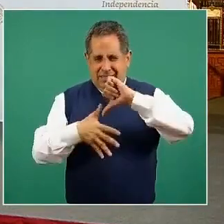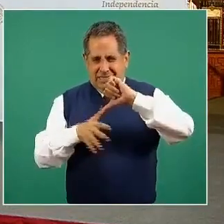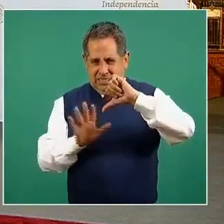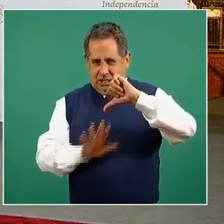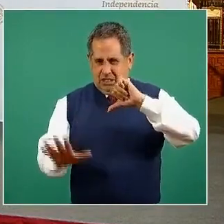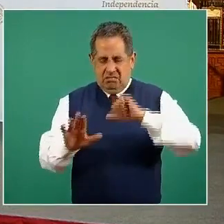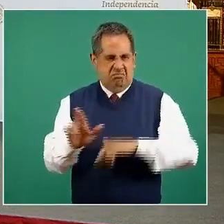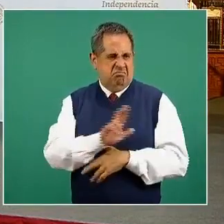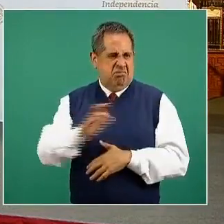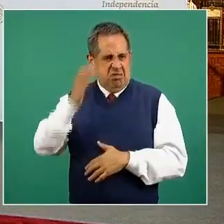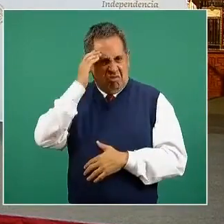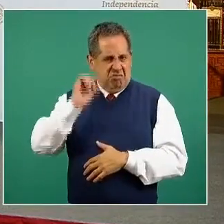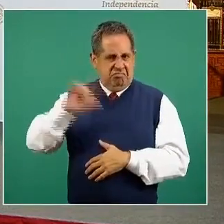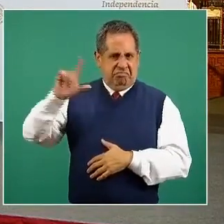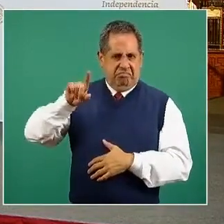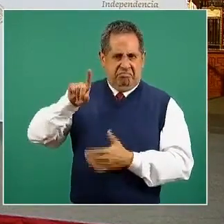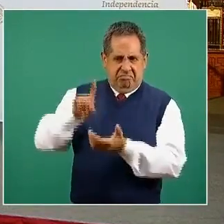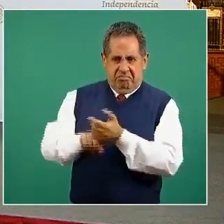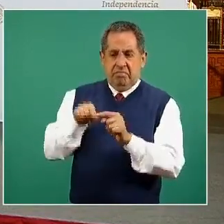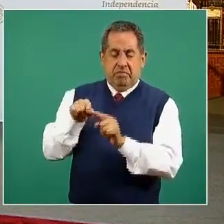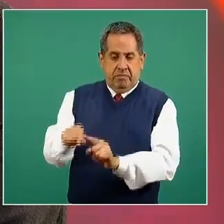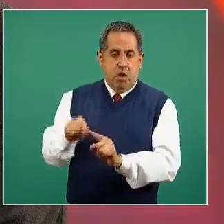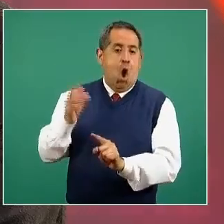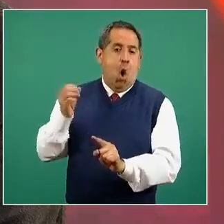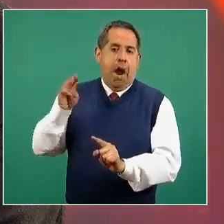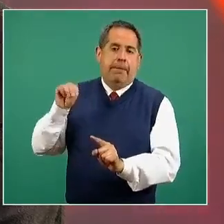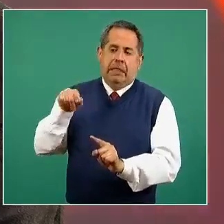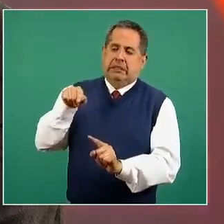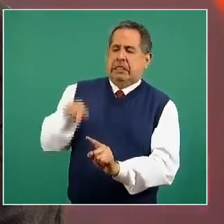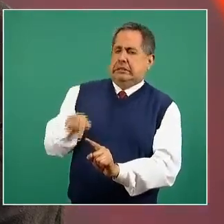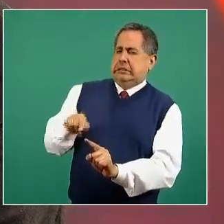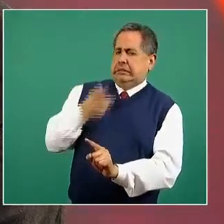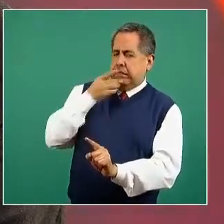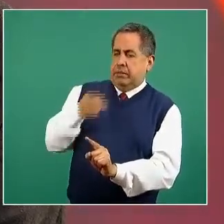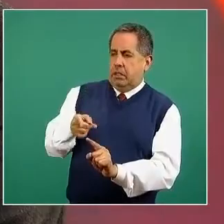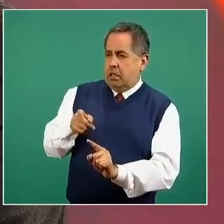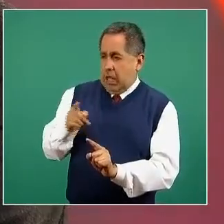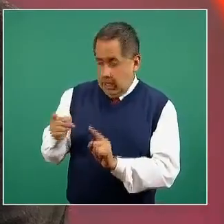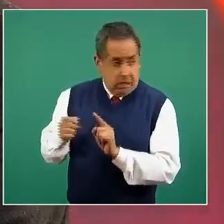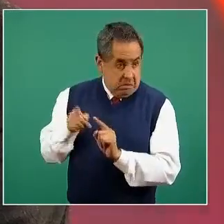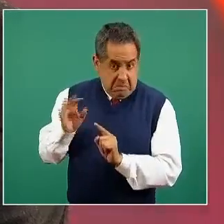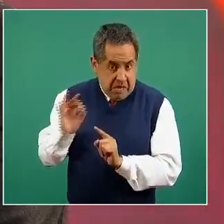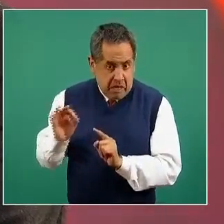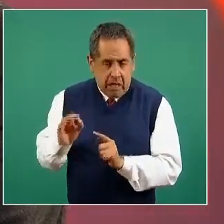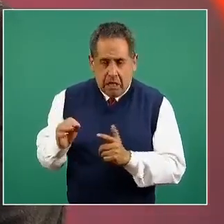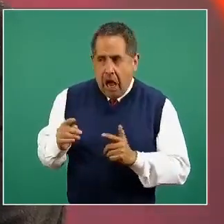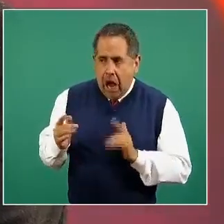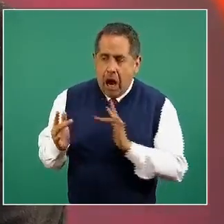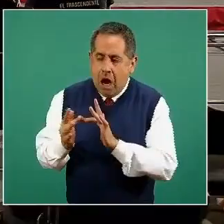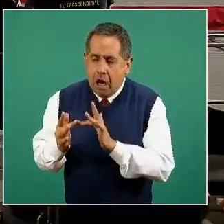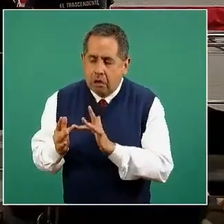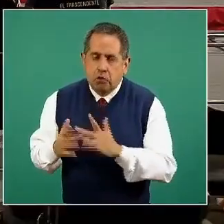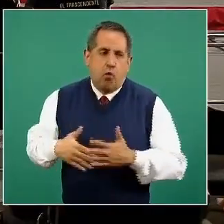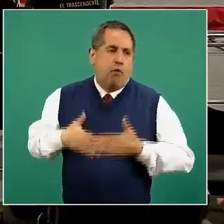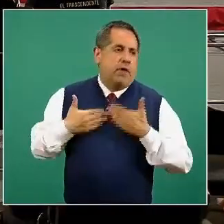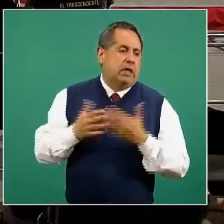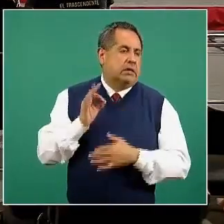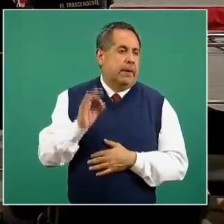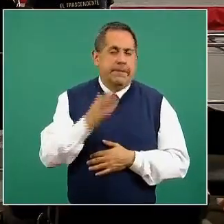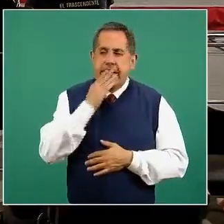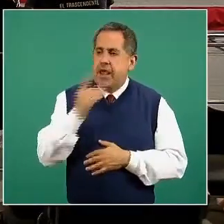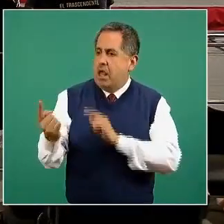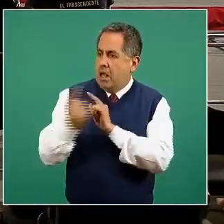ese reconocimiento ante la Organización Mundial de la Salud, nos da mucha confianza el poder conocer